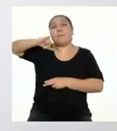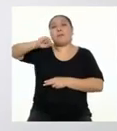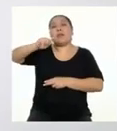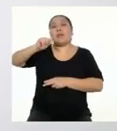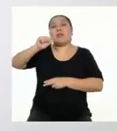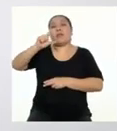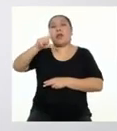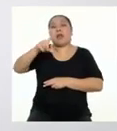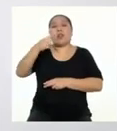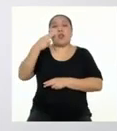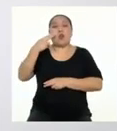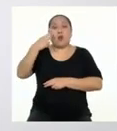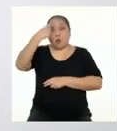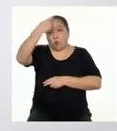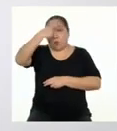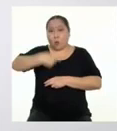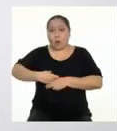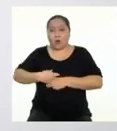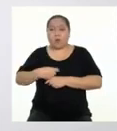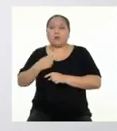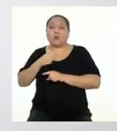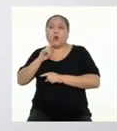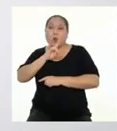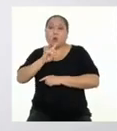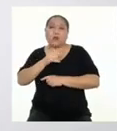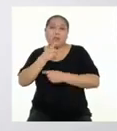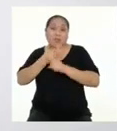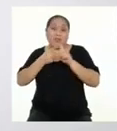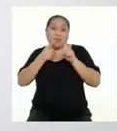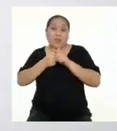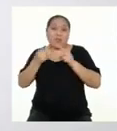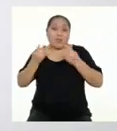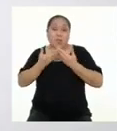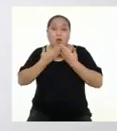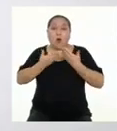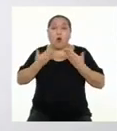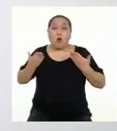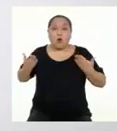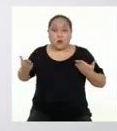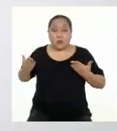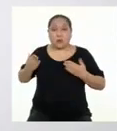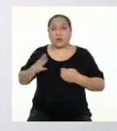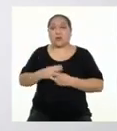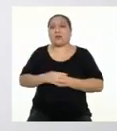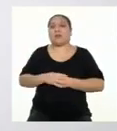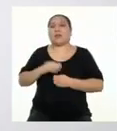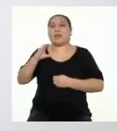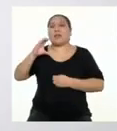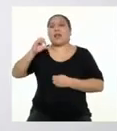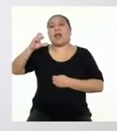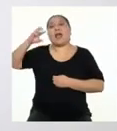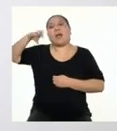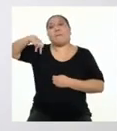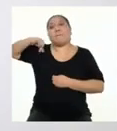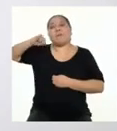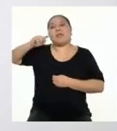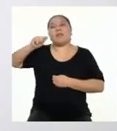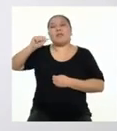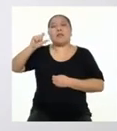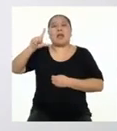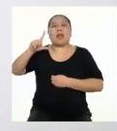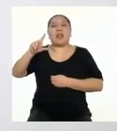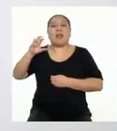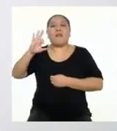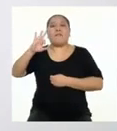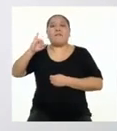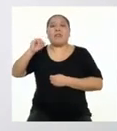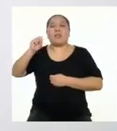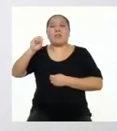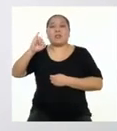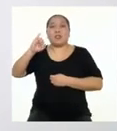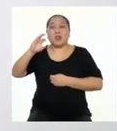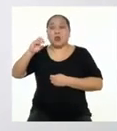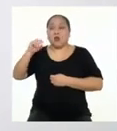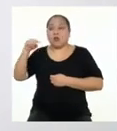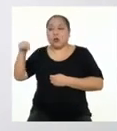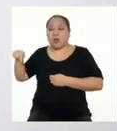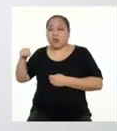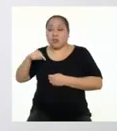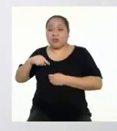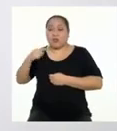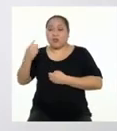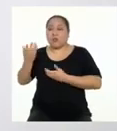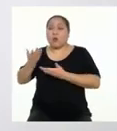También hace uso de diversos materiales e insumos, lo que se denomina capital físico. La suma de estos